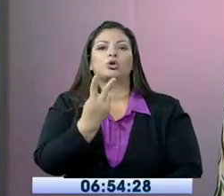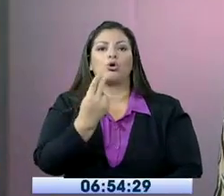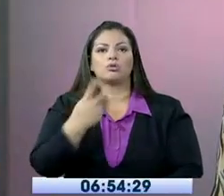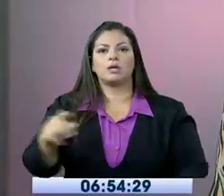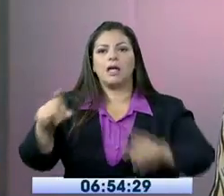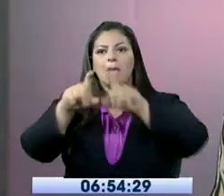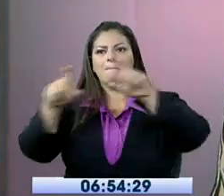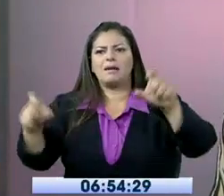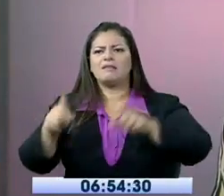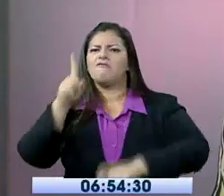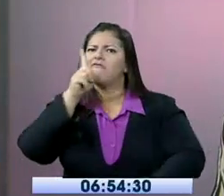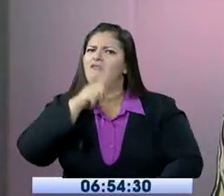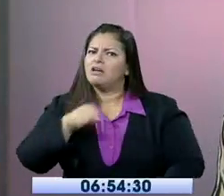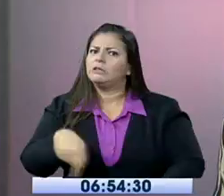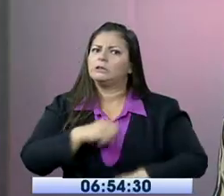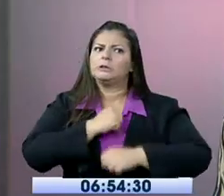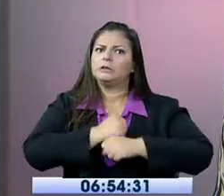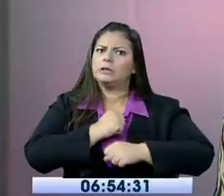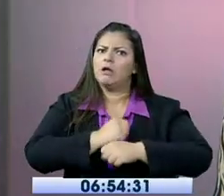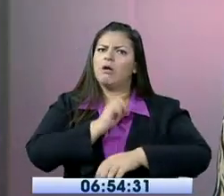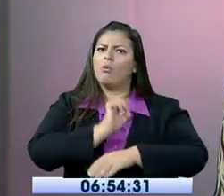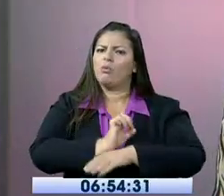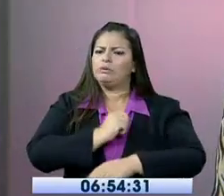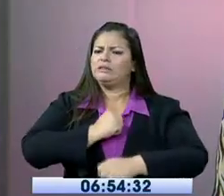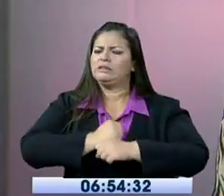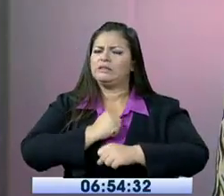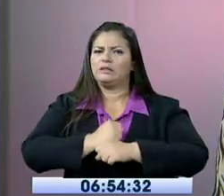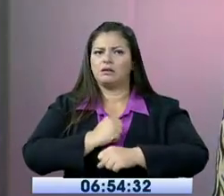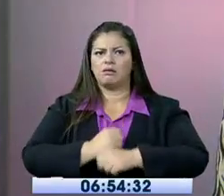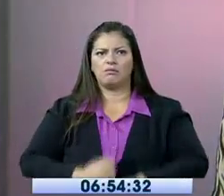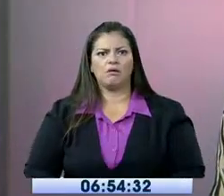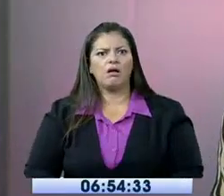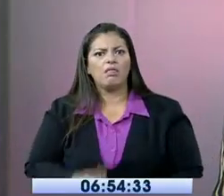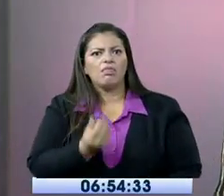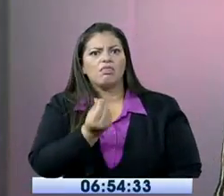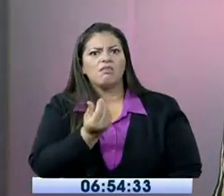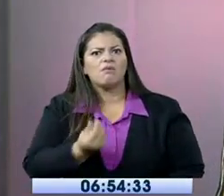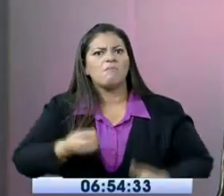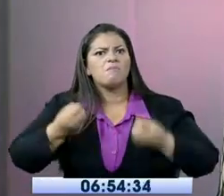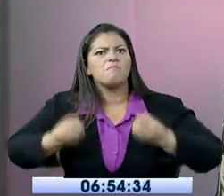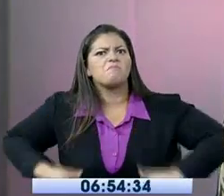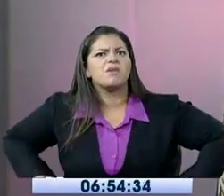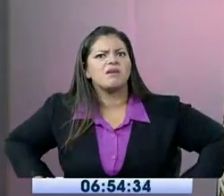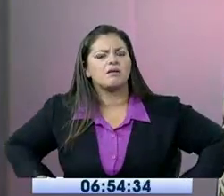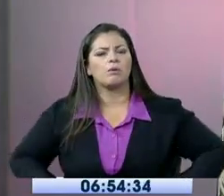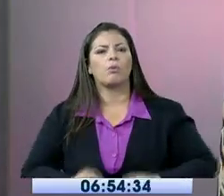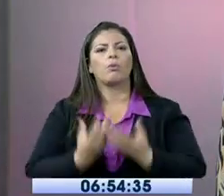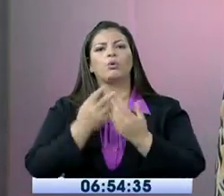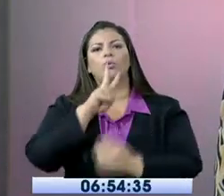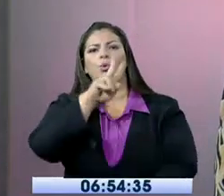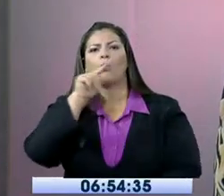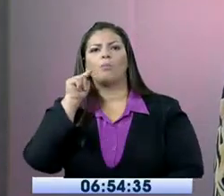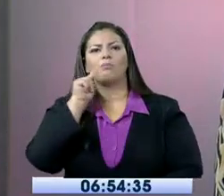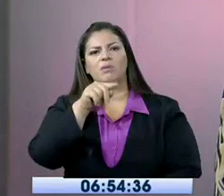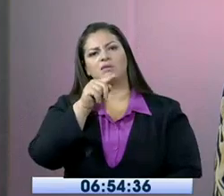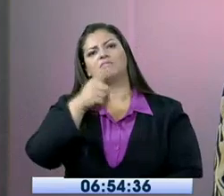Ecuador. Las autoridades revelaron que el perjuicio ascendería a más de 2.000 millones de dólares.